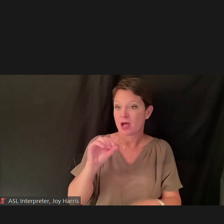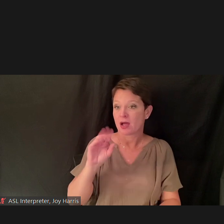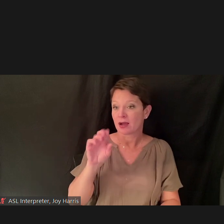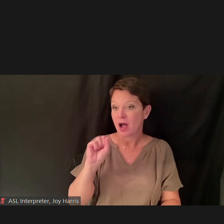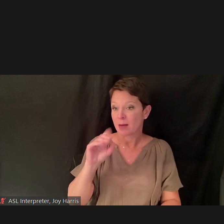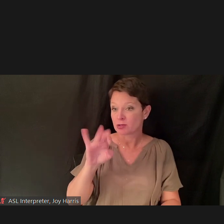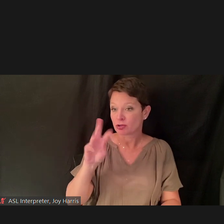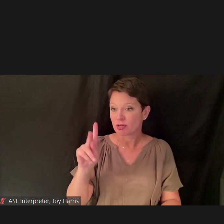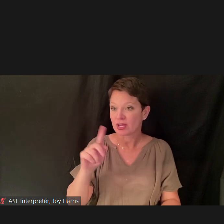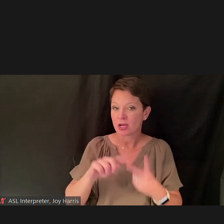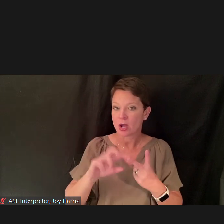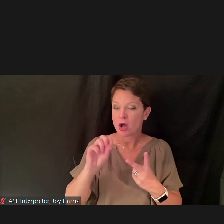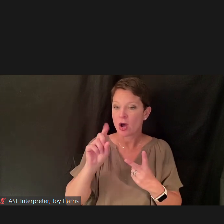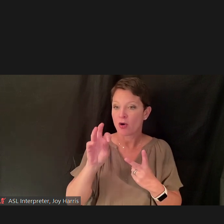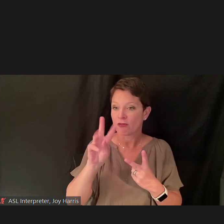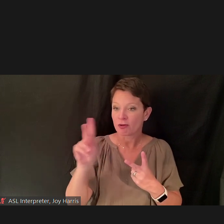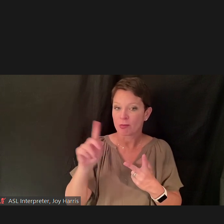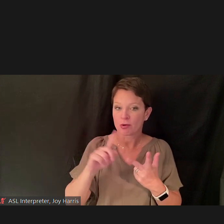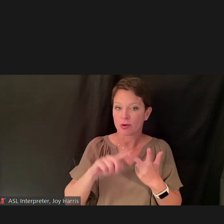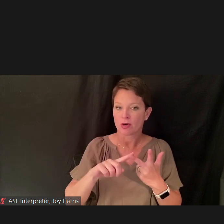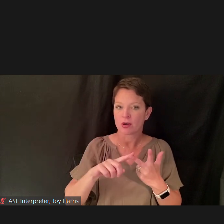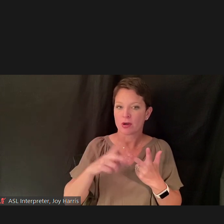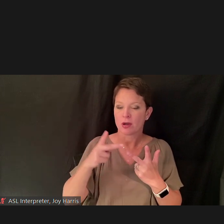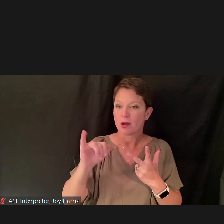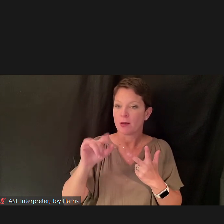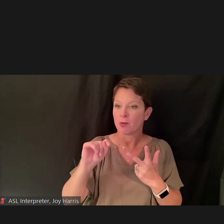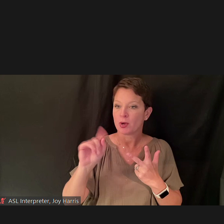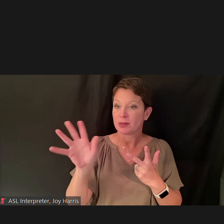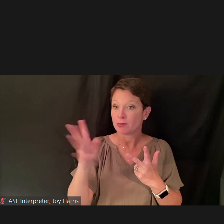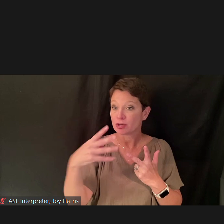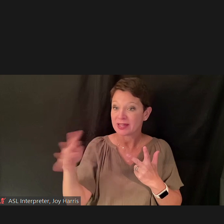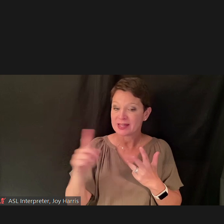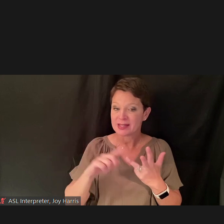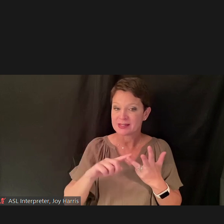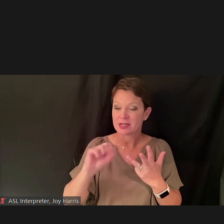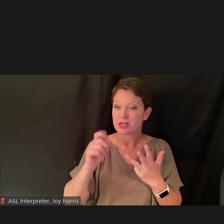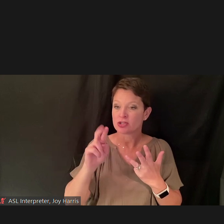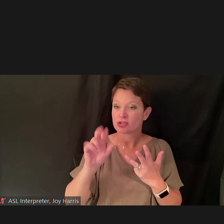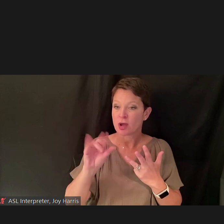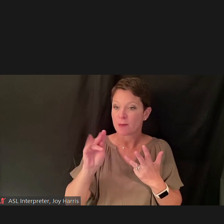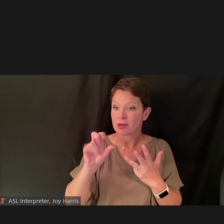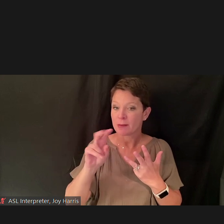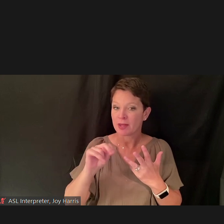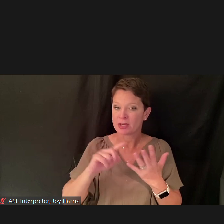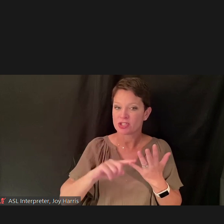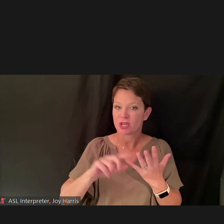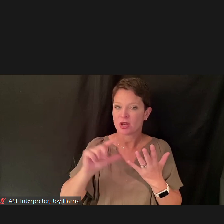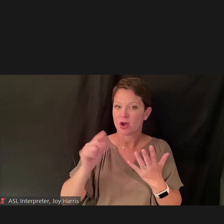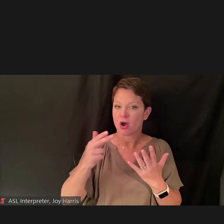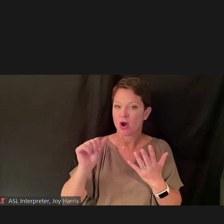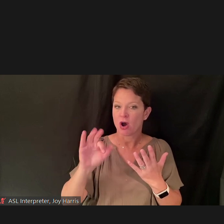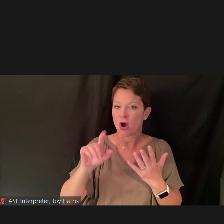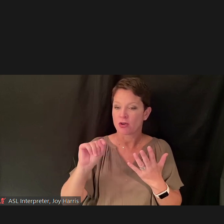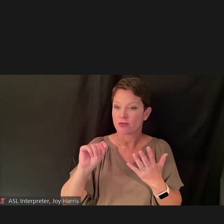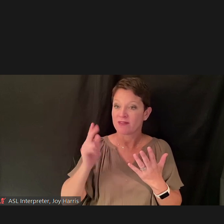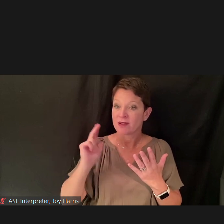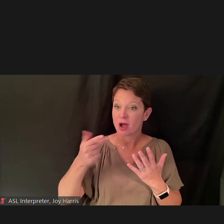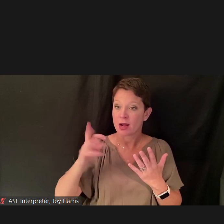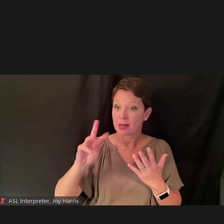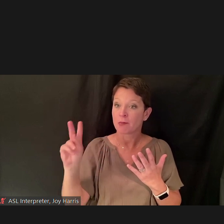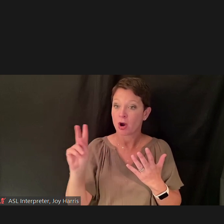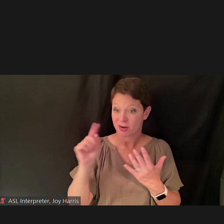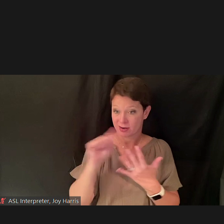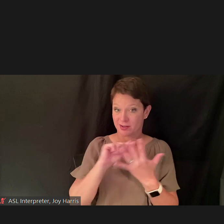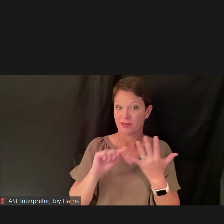algunas de estas áreas, Cobbs Creek, Overbrook, Point Breeze, Strawberry Mansion, Heartfront y